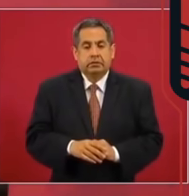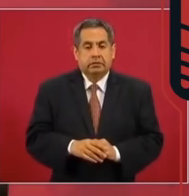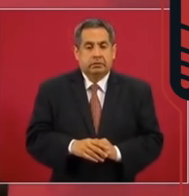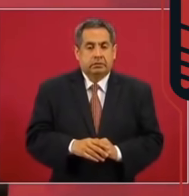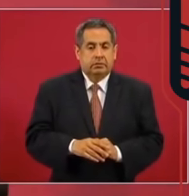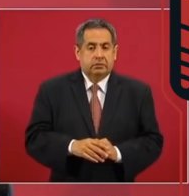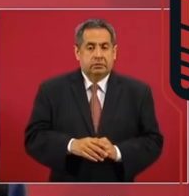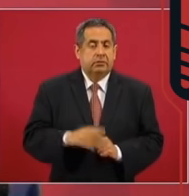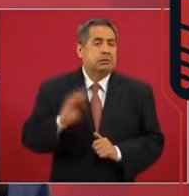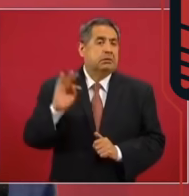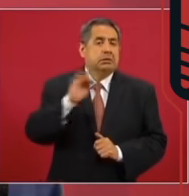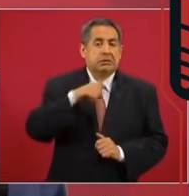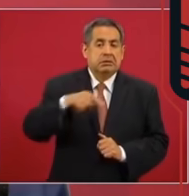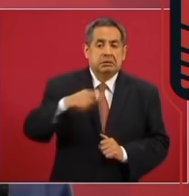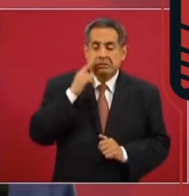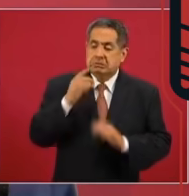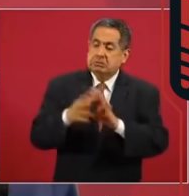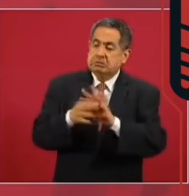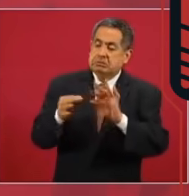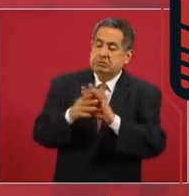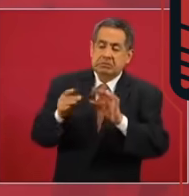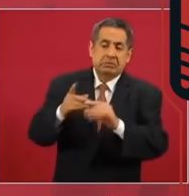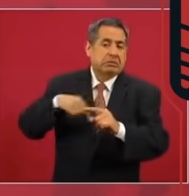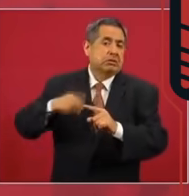si convencen a los legisladores